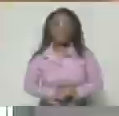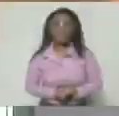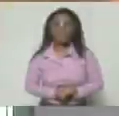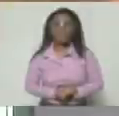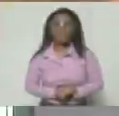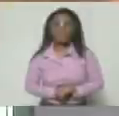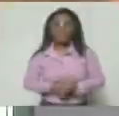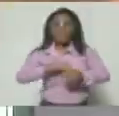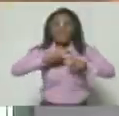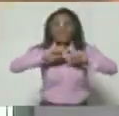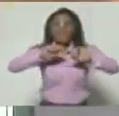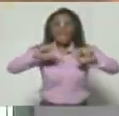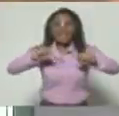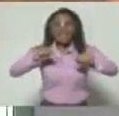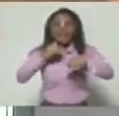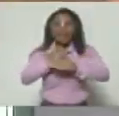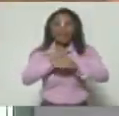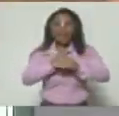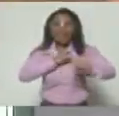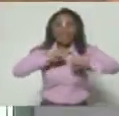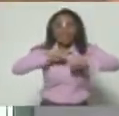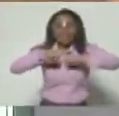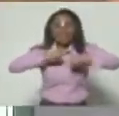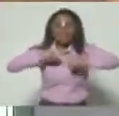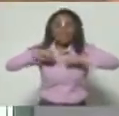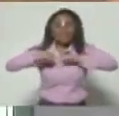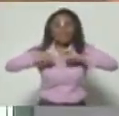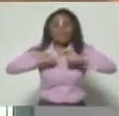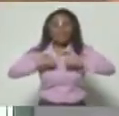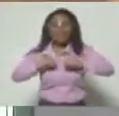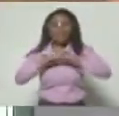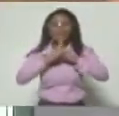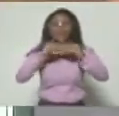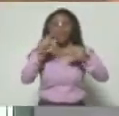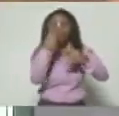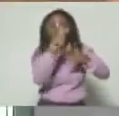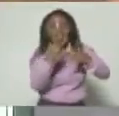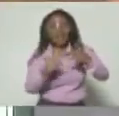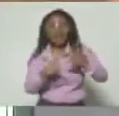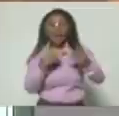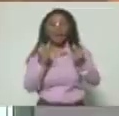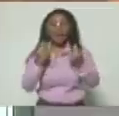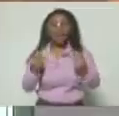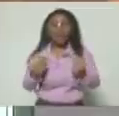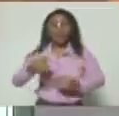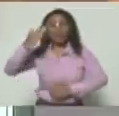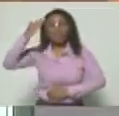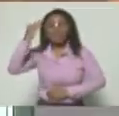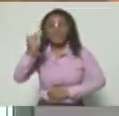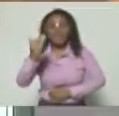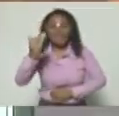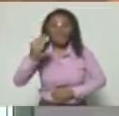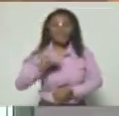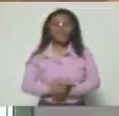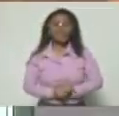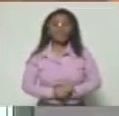Rugen las placas tectónicas y todas las variables económicas, militares, nucleares,